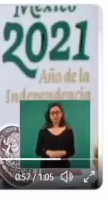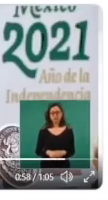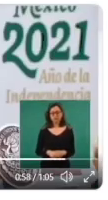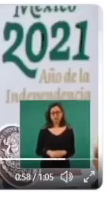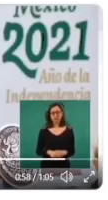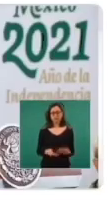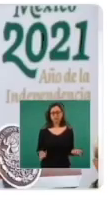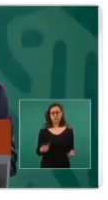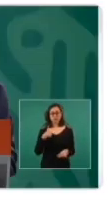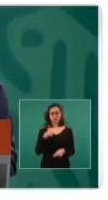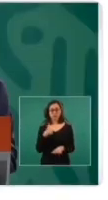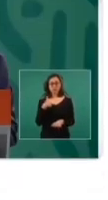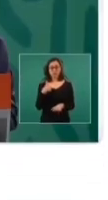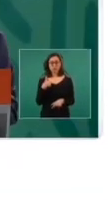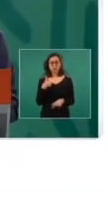por algo soy el